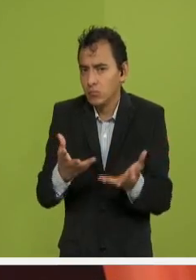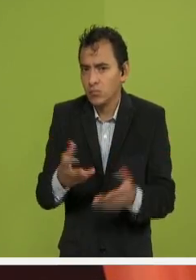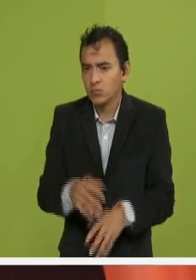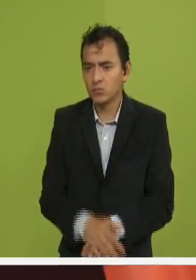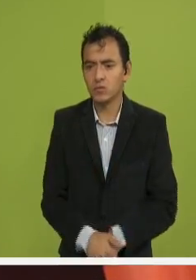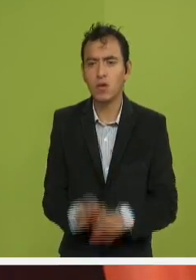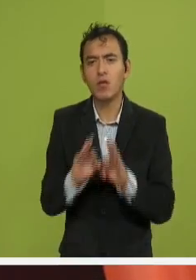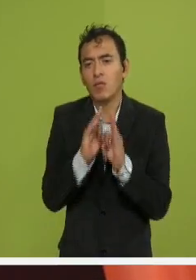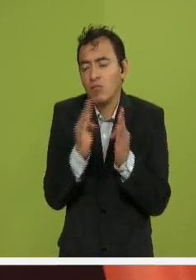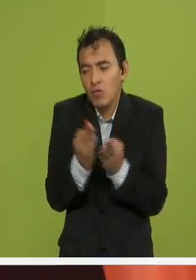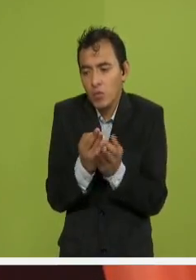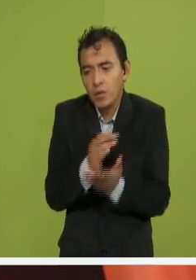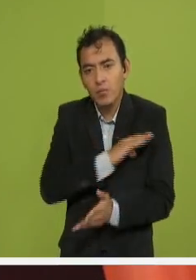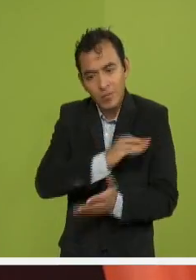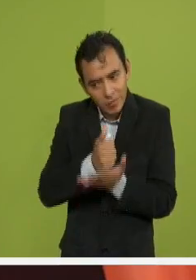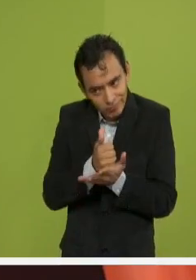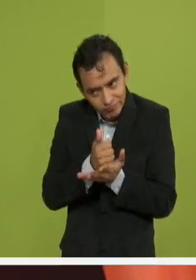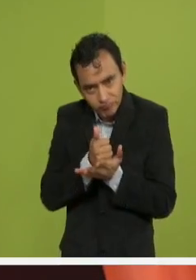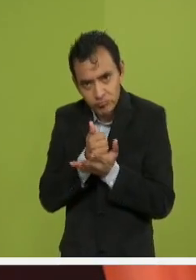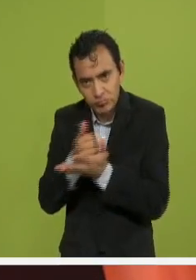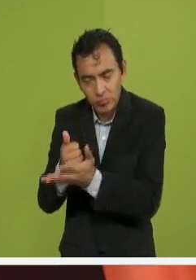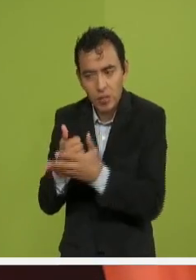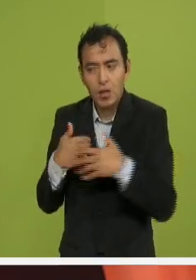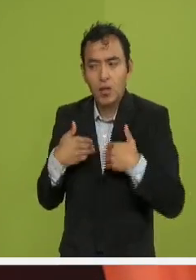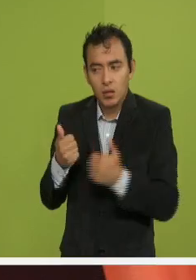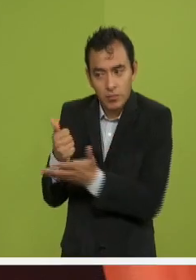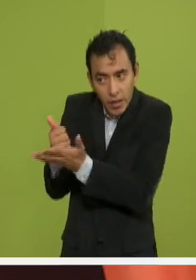poder compensar el apoyo que te están dando. Vivir en la ciudad,